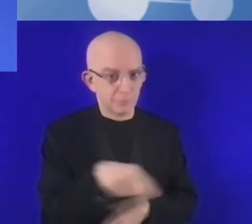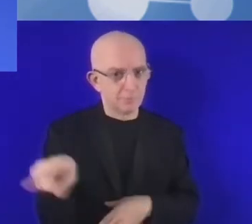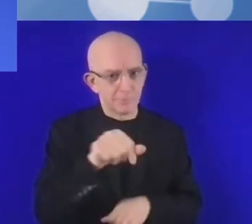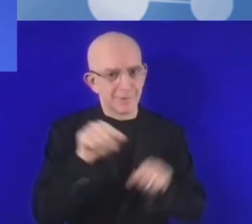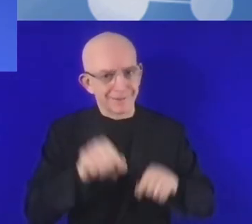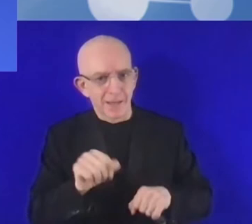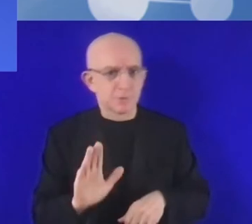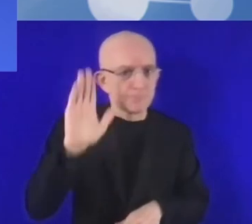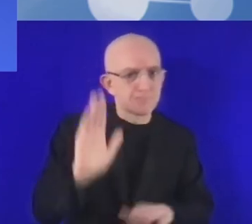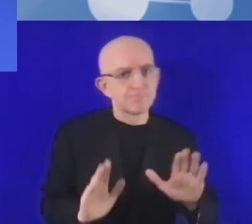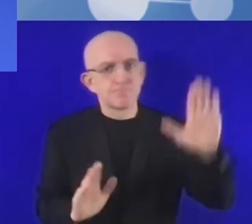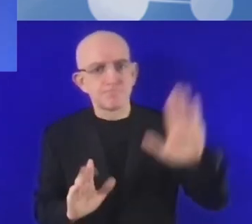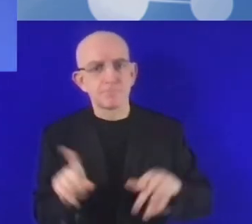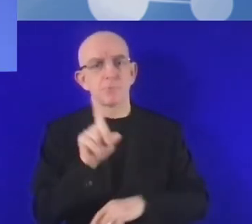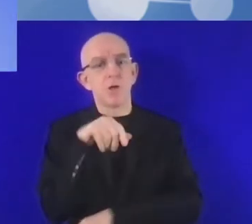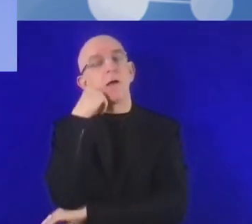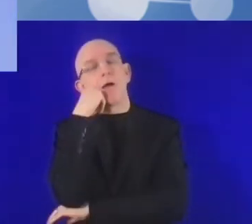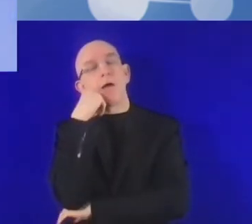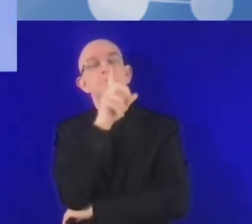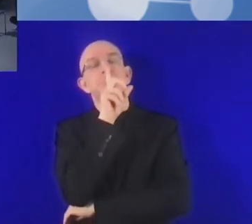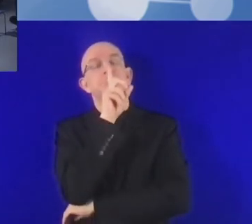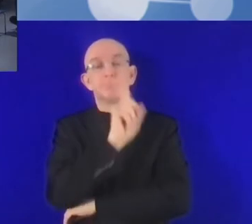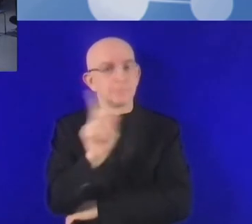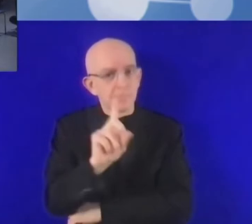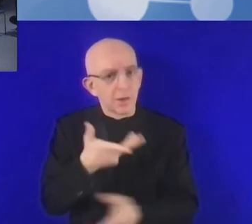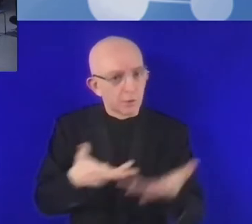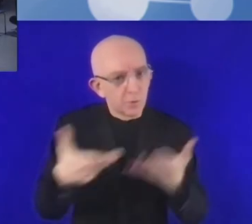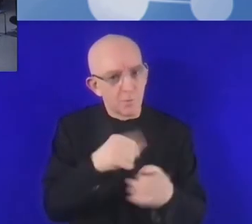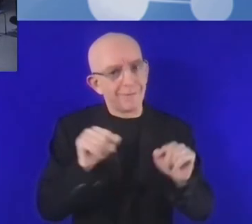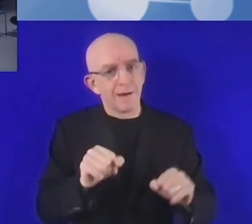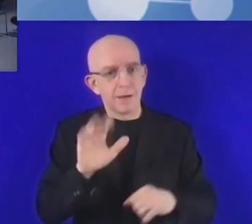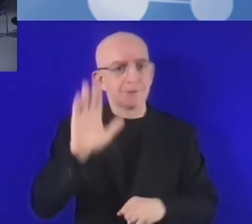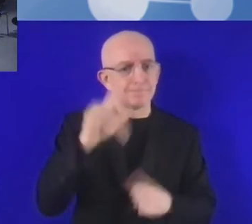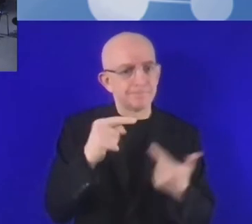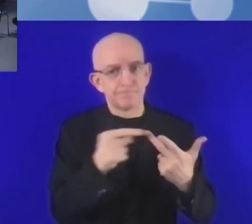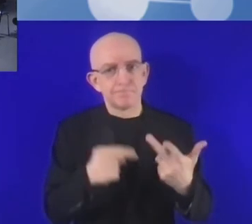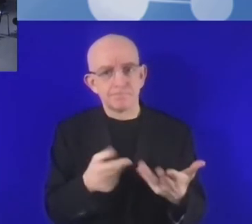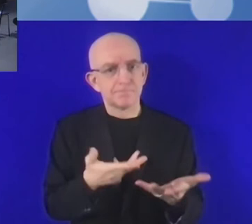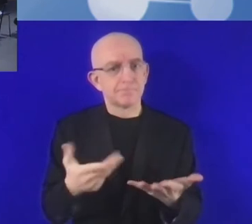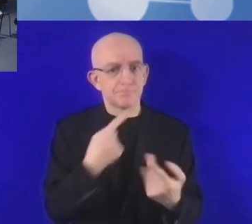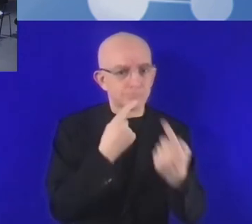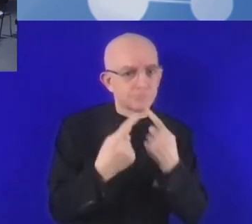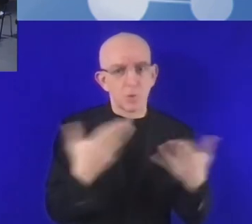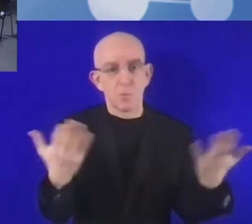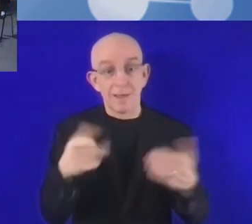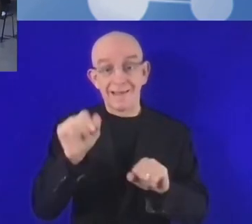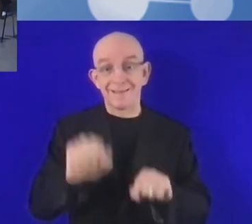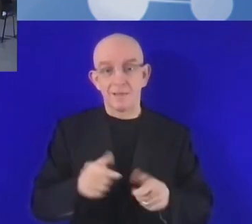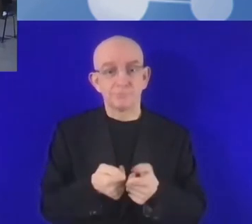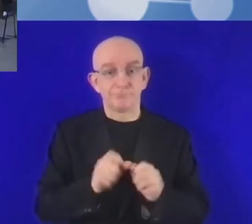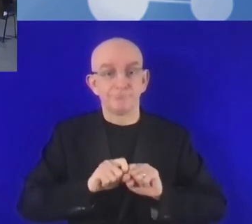evento utilizando nuestra etiqueta que funciona ya en las redes sociales. Muchas